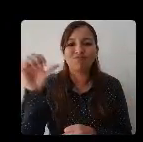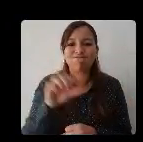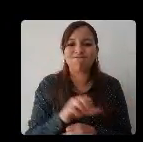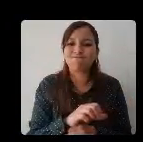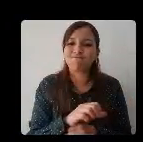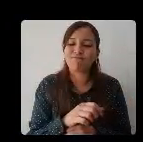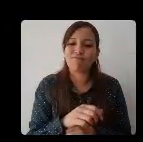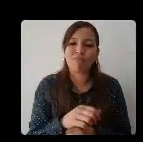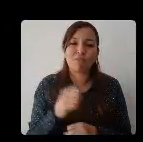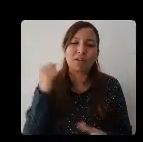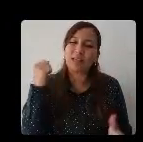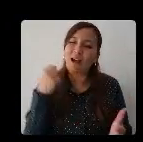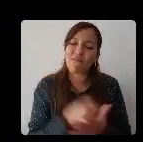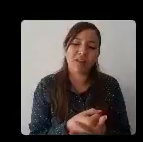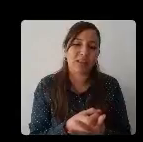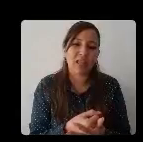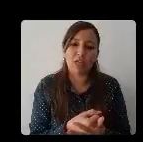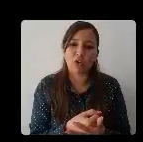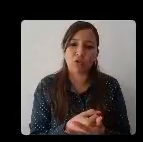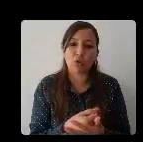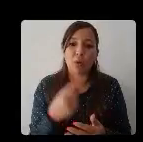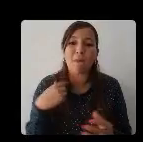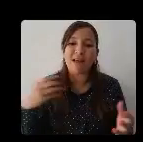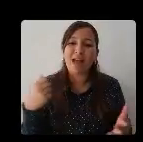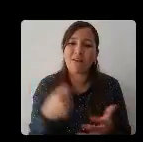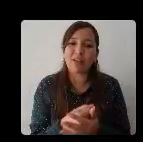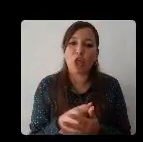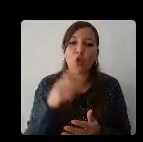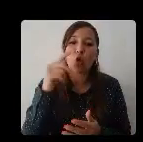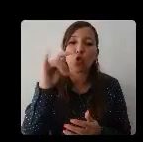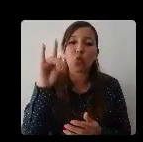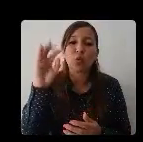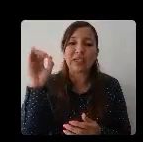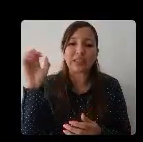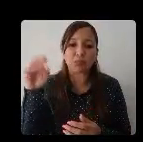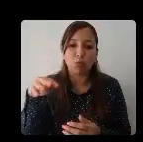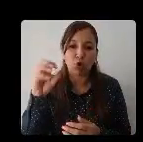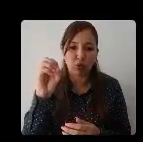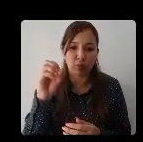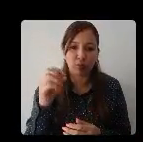quisiéramos saber un poco que nos cuentes qué acciones han realizado ustedes para poder